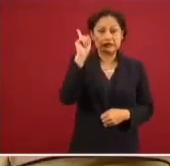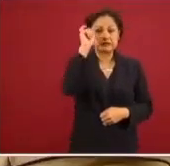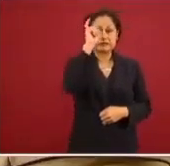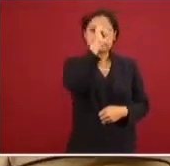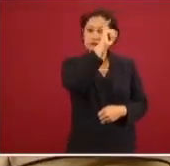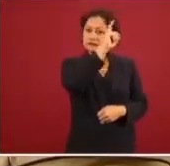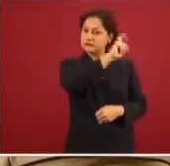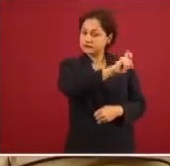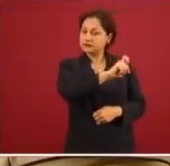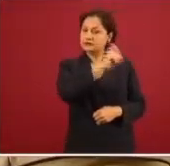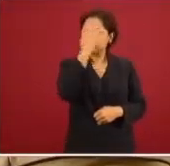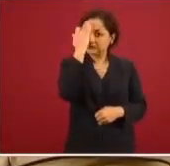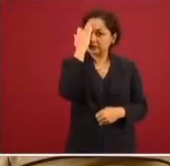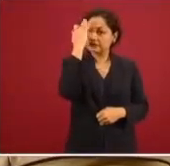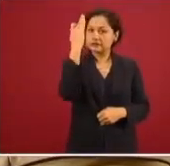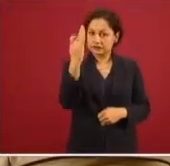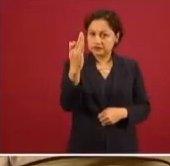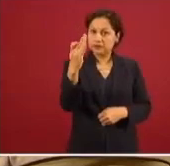que no nos rebase,